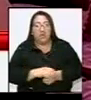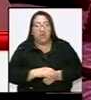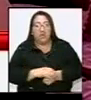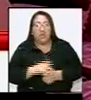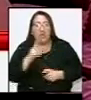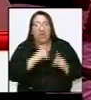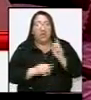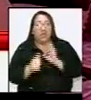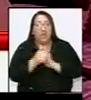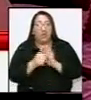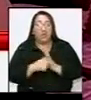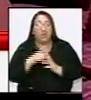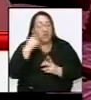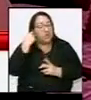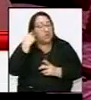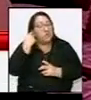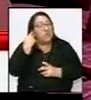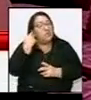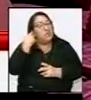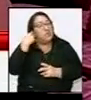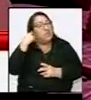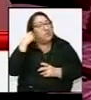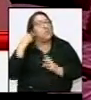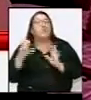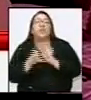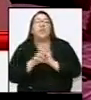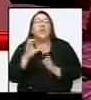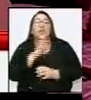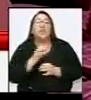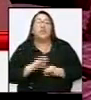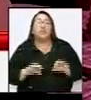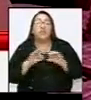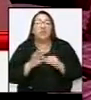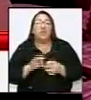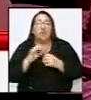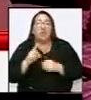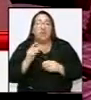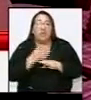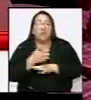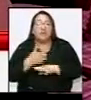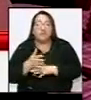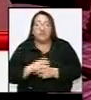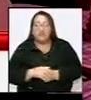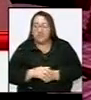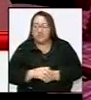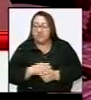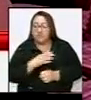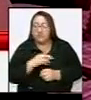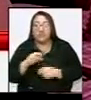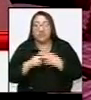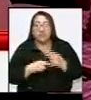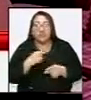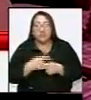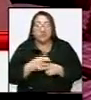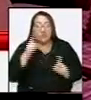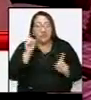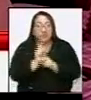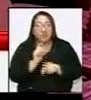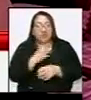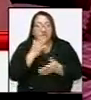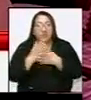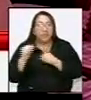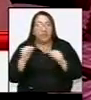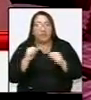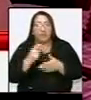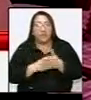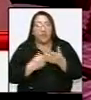algunos artículos de la ley que aprueba disposiciones de carácter extraordinario para las intervenciones del Gobierno Nacional frente a desastres